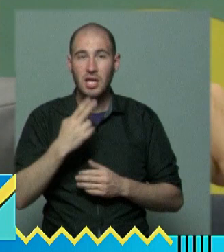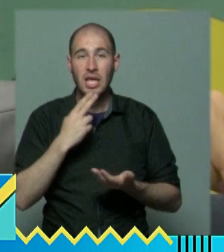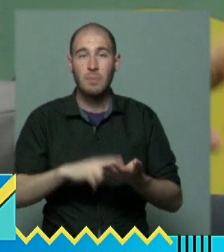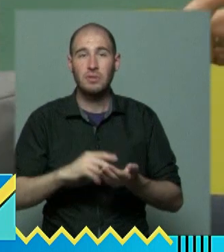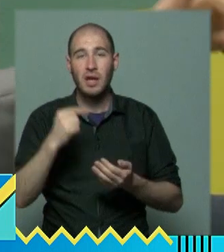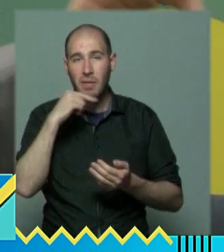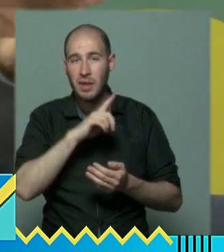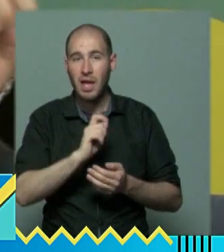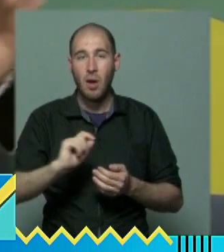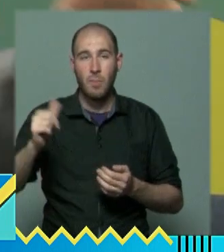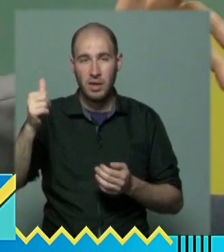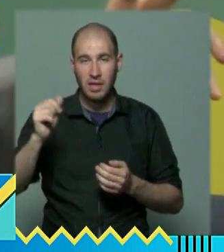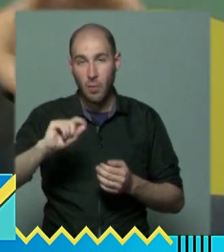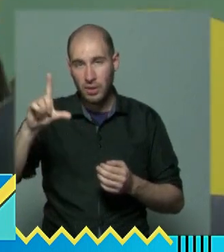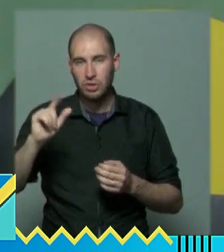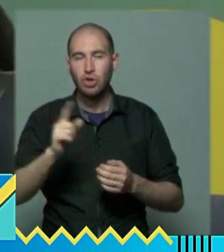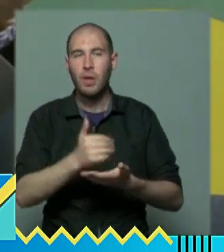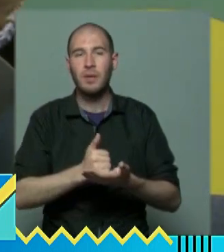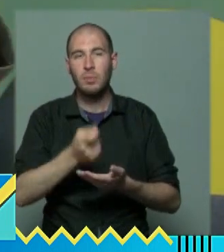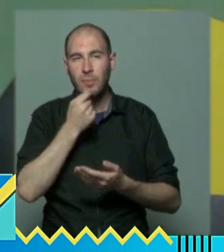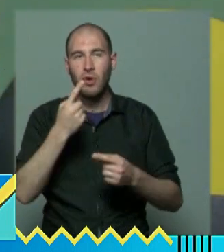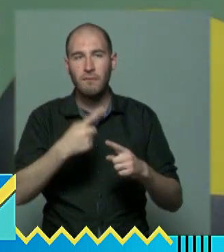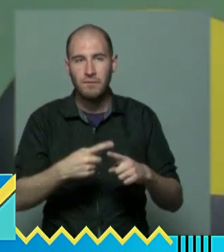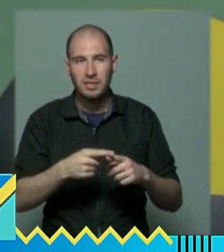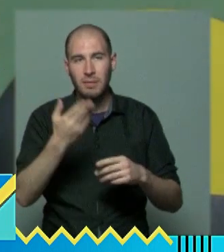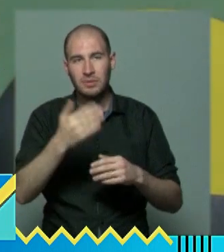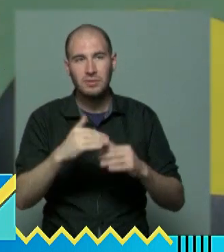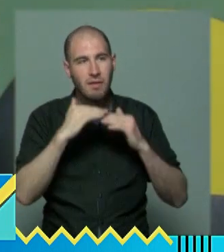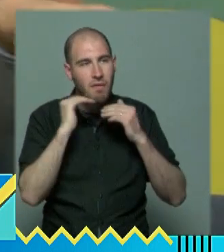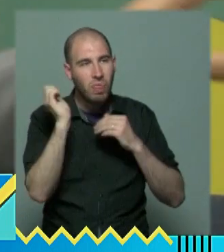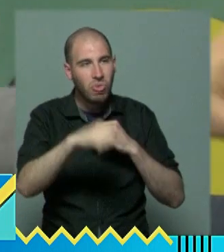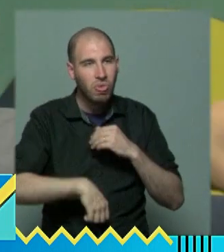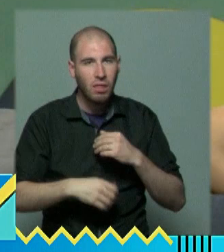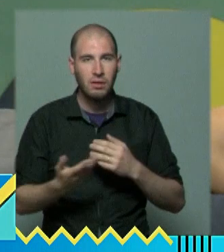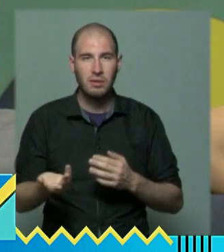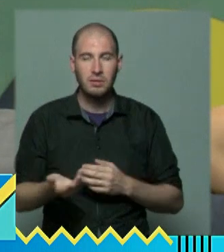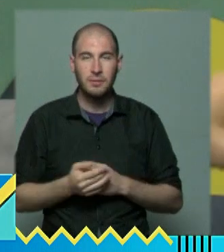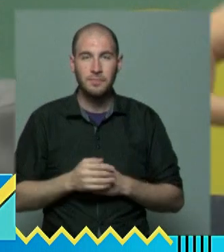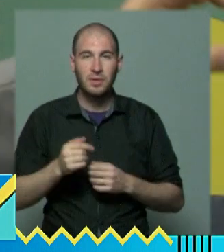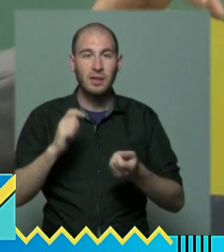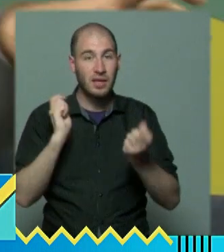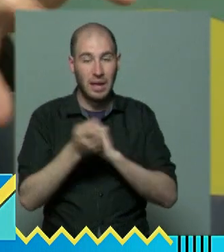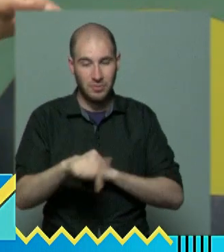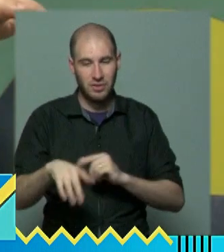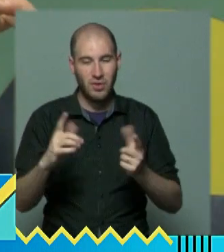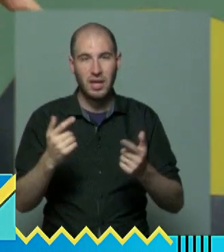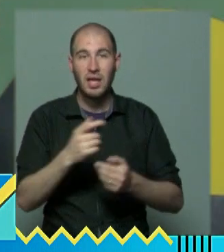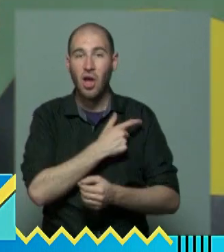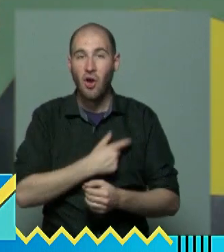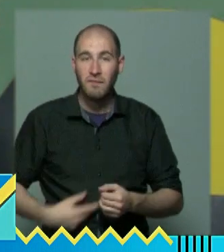impuestos en Alemania. Es decir, no se esperó a un evento donde la gente estaba mirando para otro lado y se hizo la reforma. Es decir, el